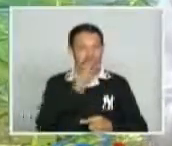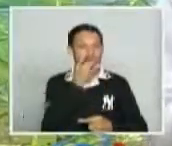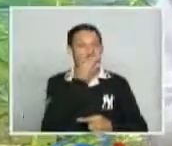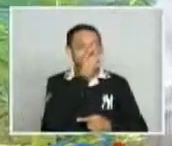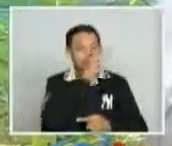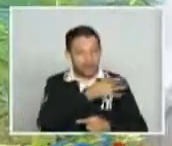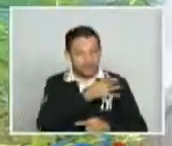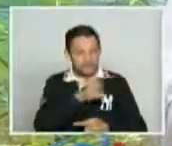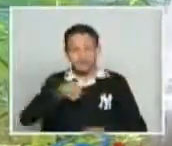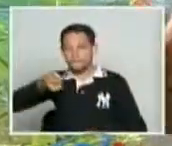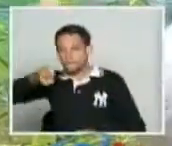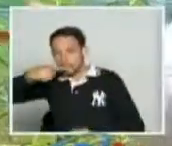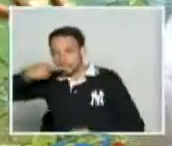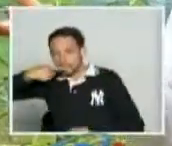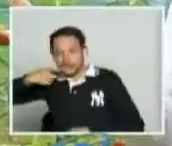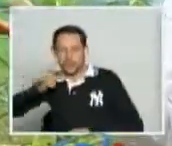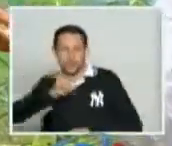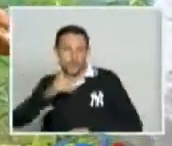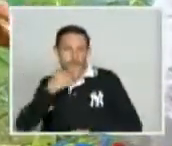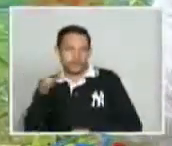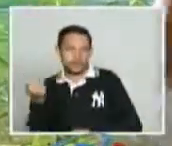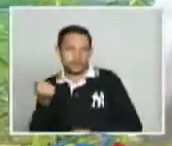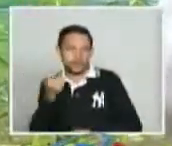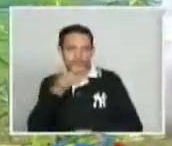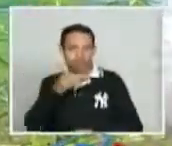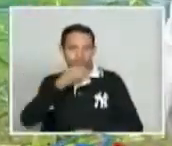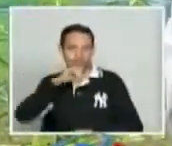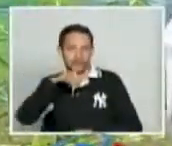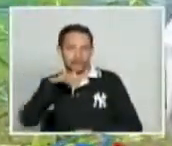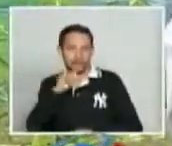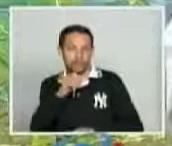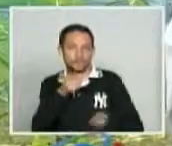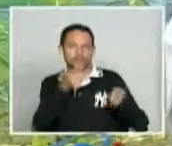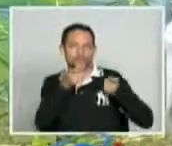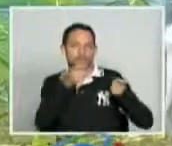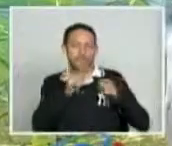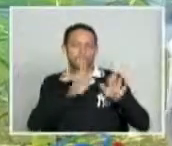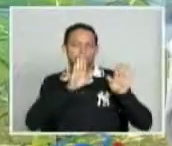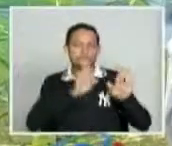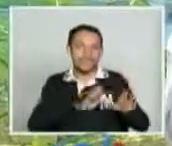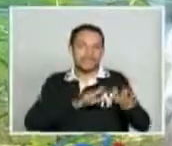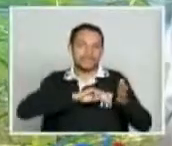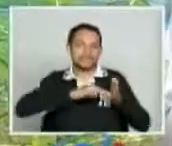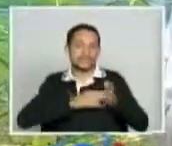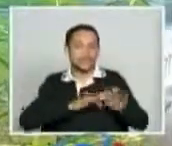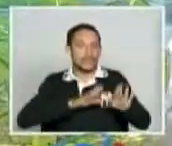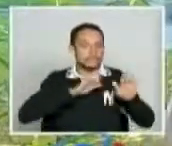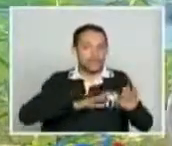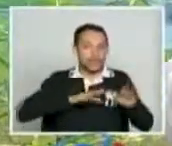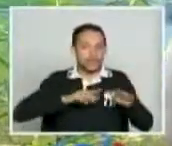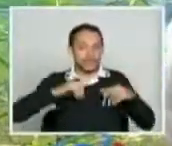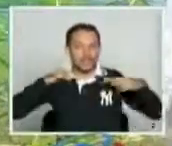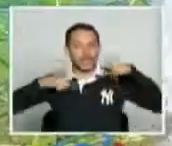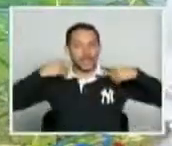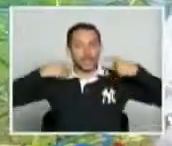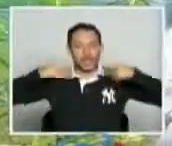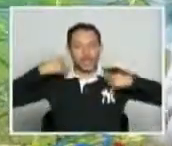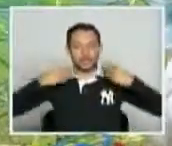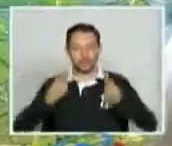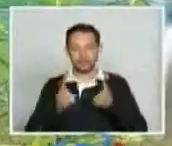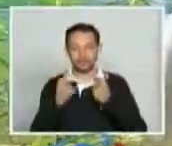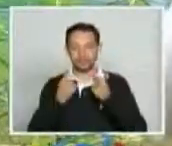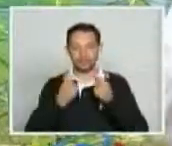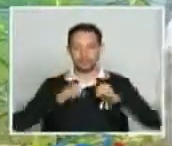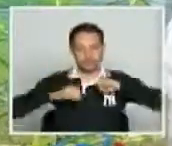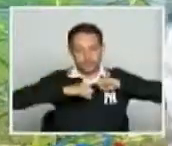el hipertiroidismo, se le dan los del hipotiroidismo porque ya la frené, porque estaba enloquecida, porque estaba haciendo daño,